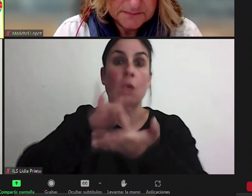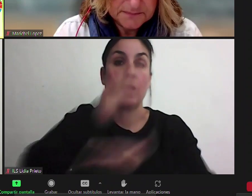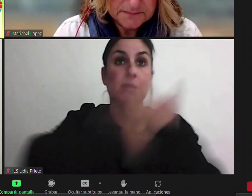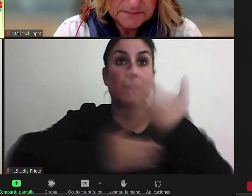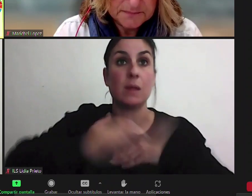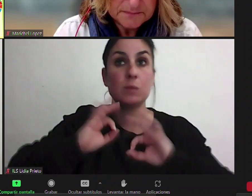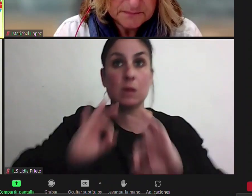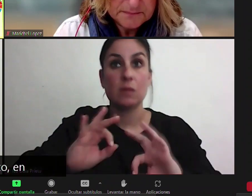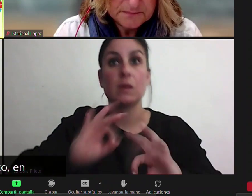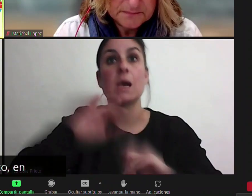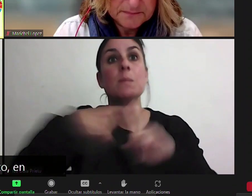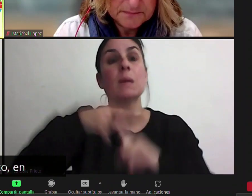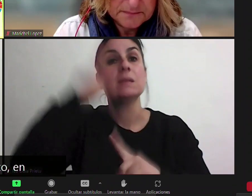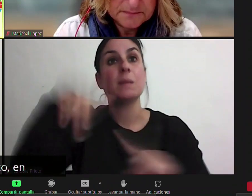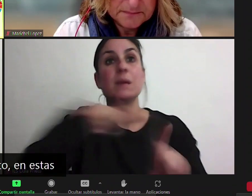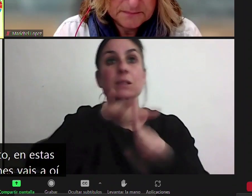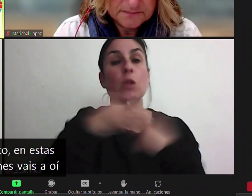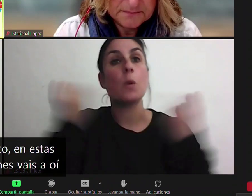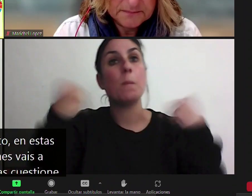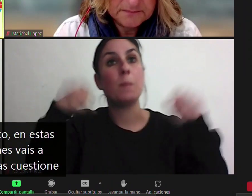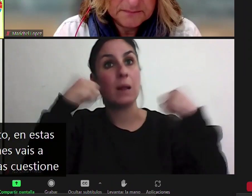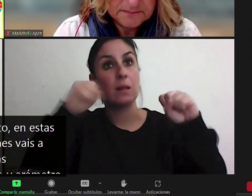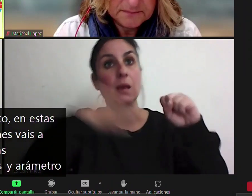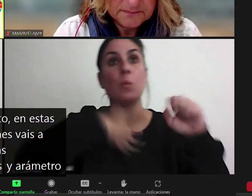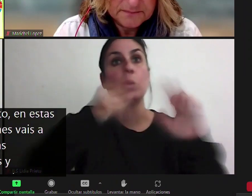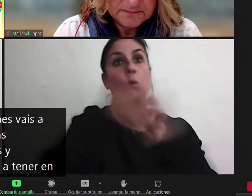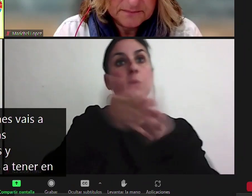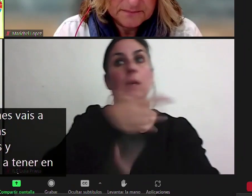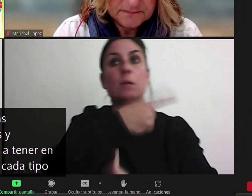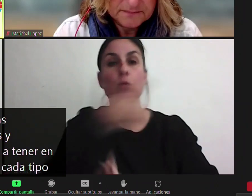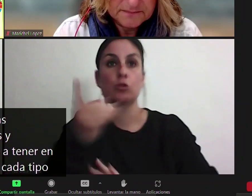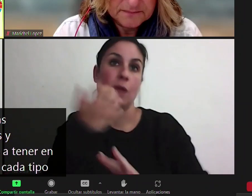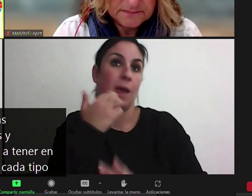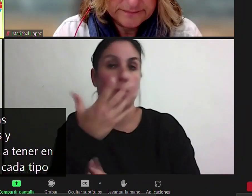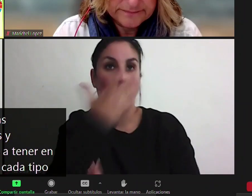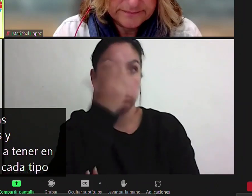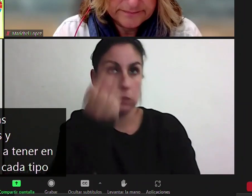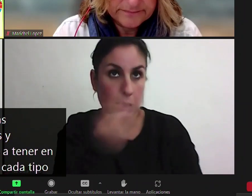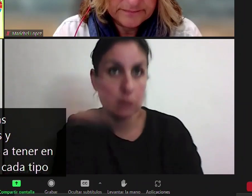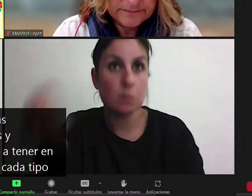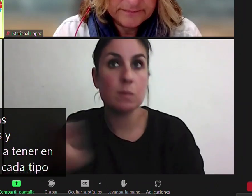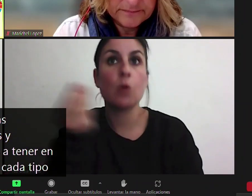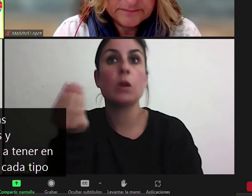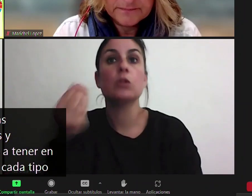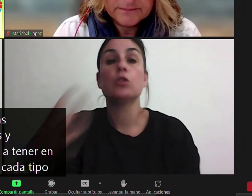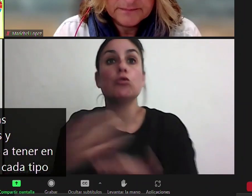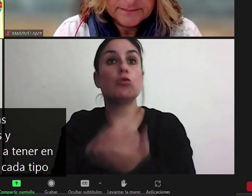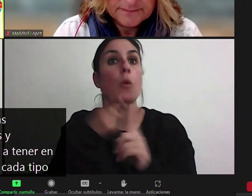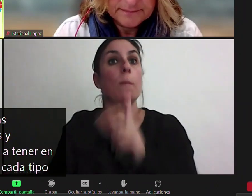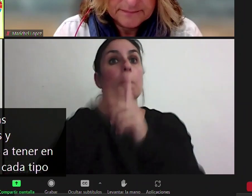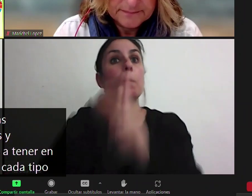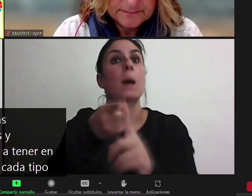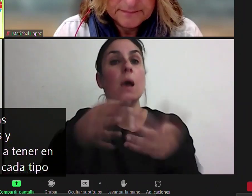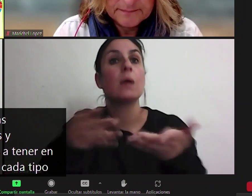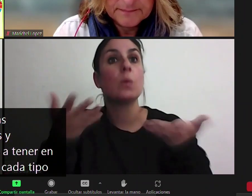prácticos que puedan servir de ejemplo, ¿no? Y bueno, y todo esto, como os decía, la finalidad,